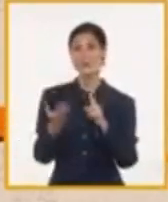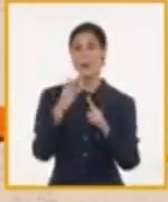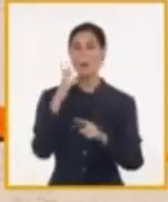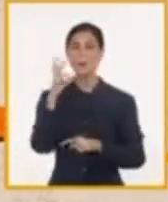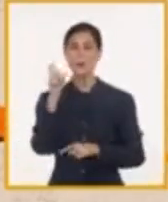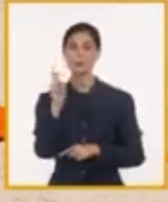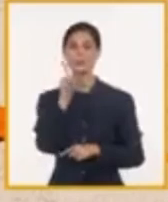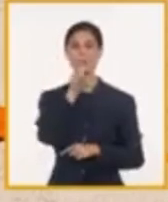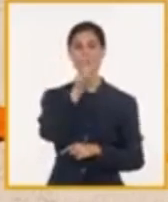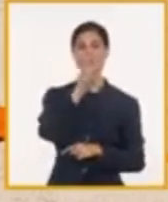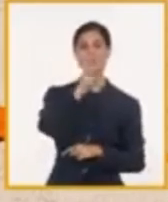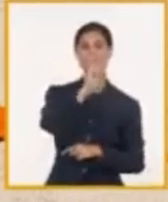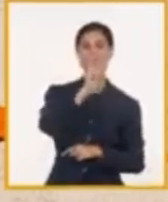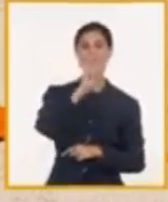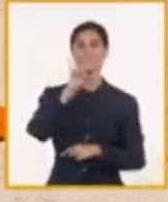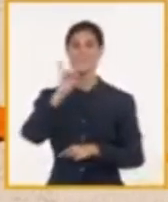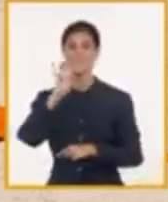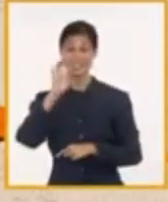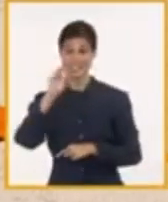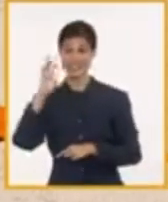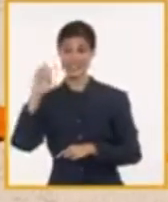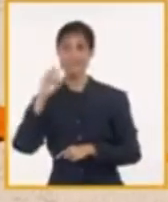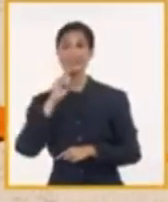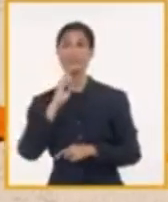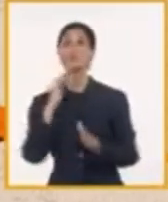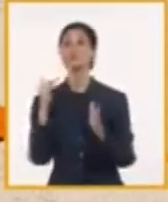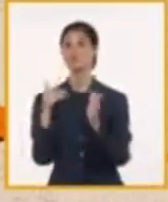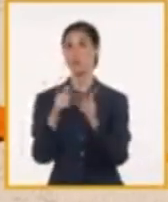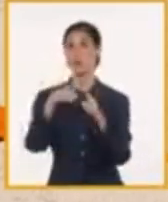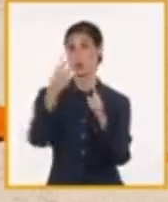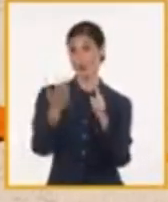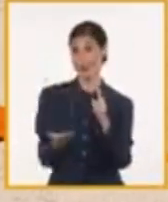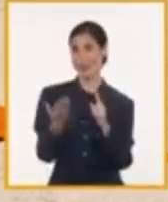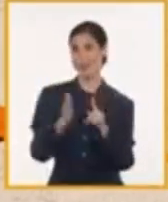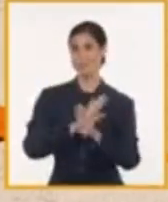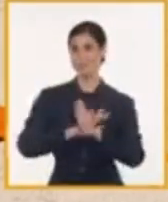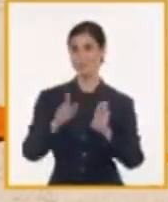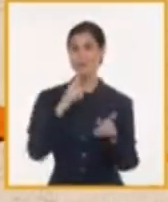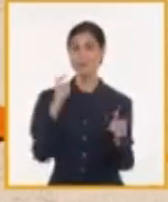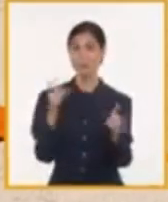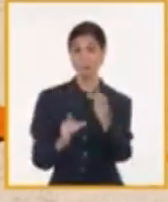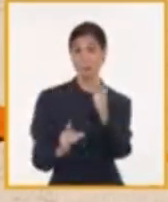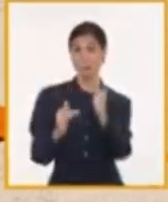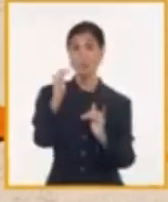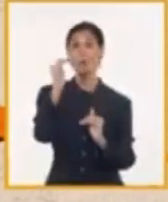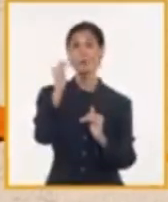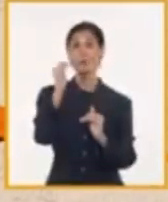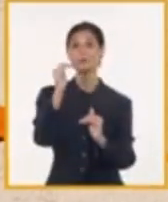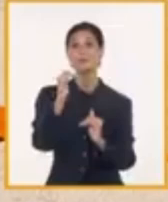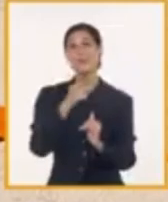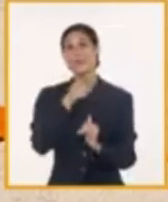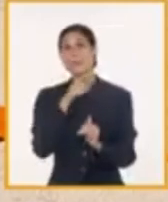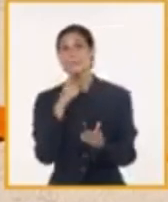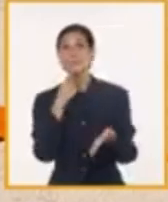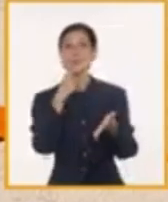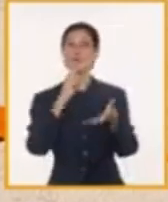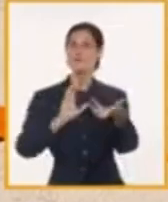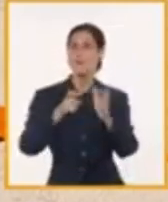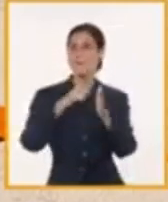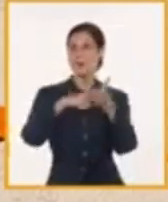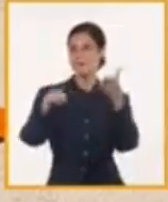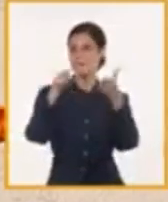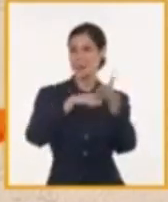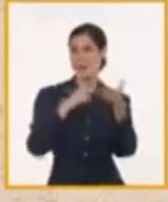año anterior tenemos 70 toneladas por encima. Esta cifra pudiera ser superior si tuviésemos otro esquema de financiamiento que nos